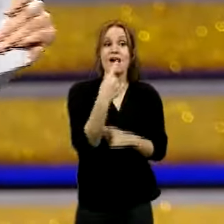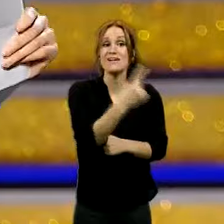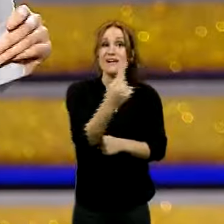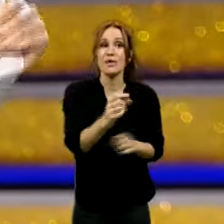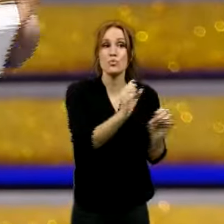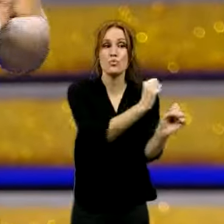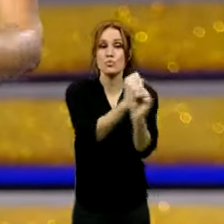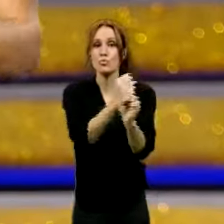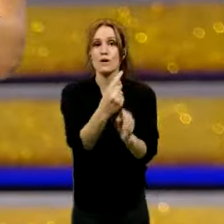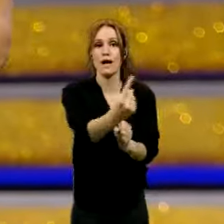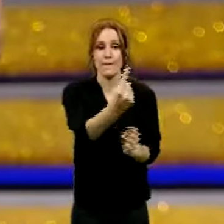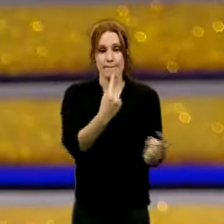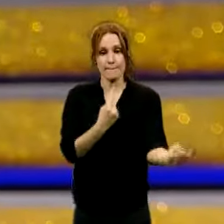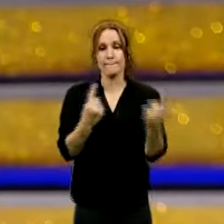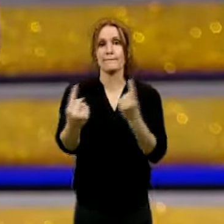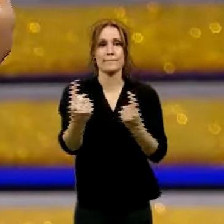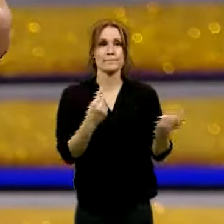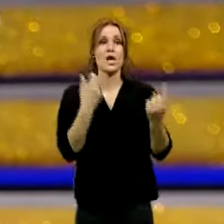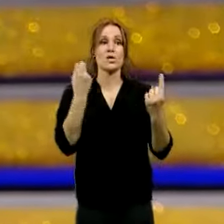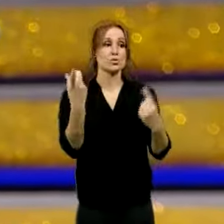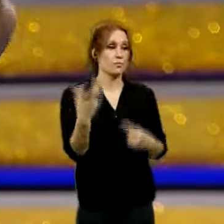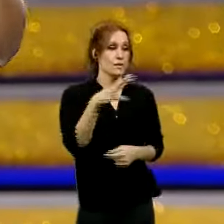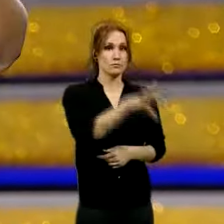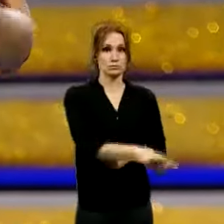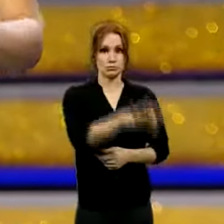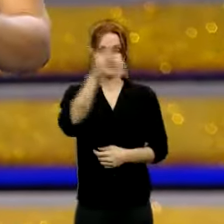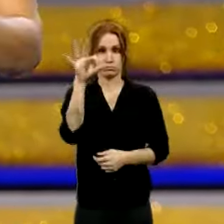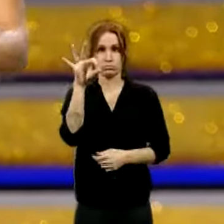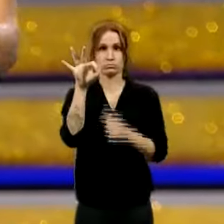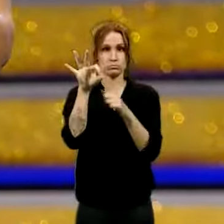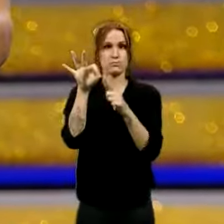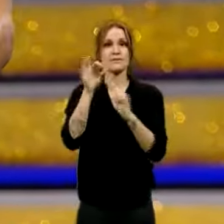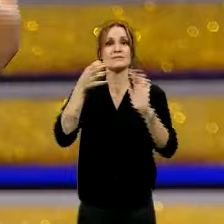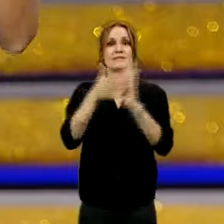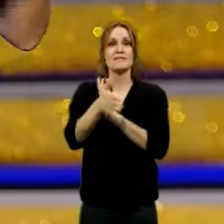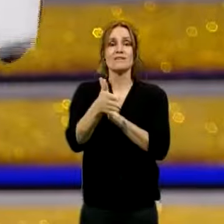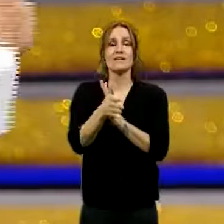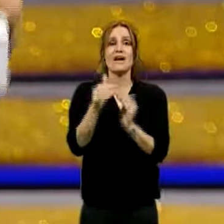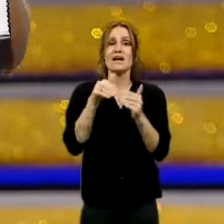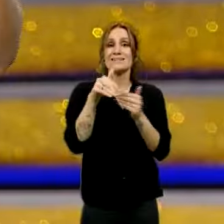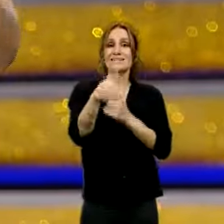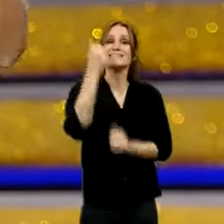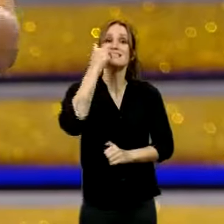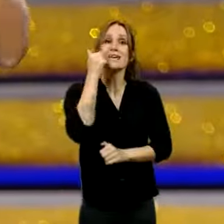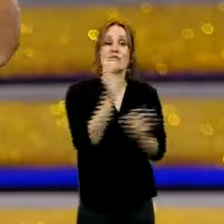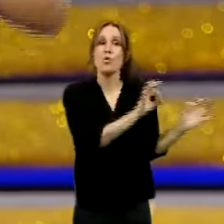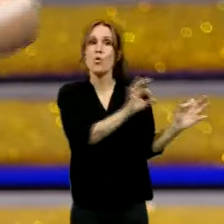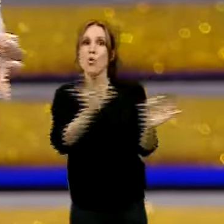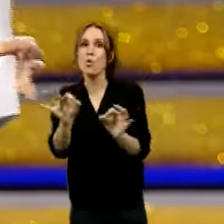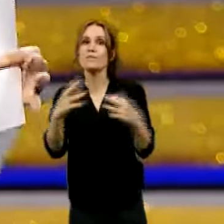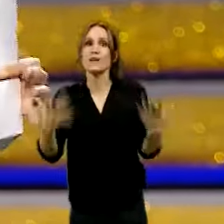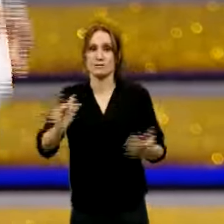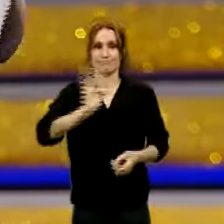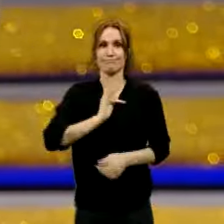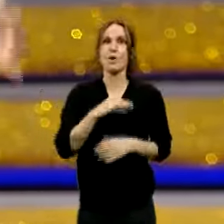esos representantes cogerá un número que corresponderá al orden de actuación del sábado día 3 de febrero. Está